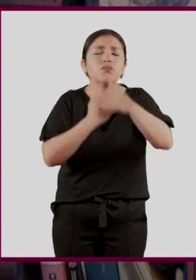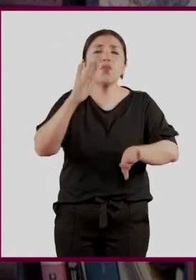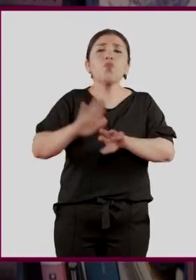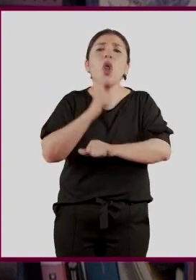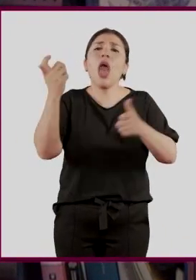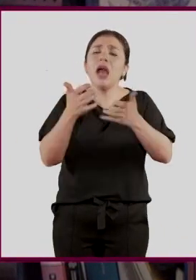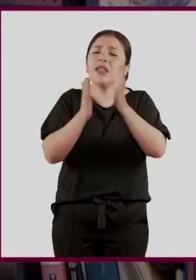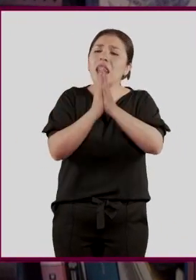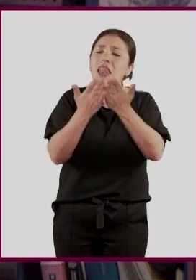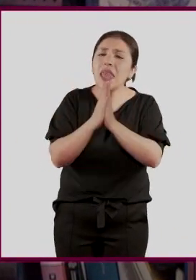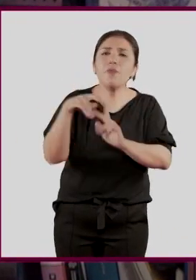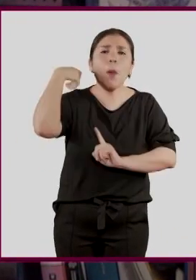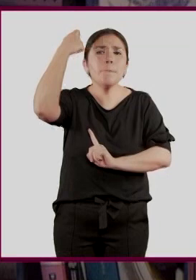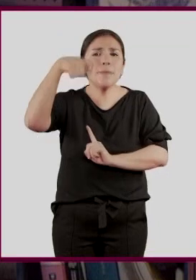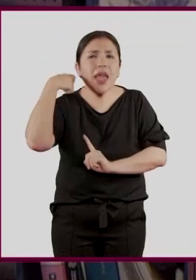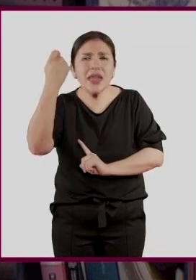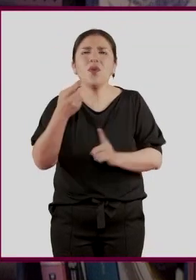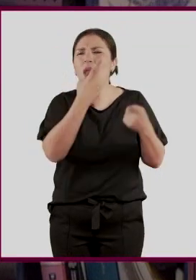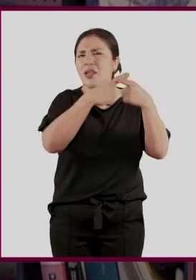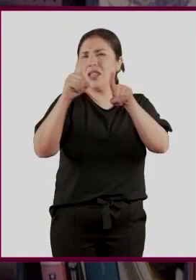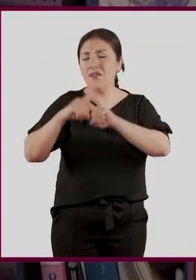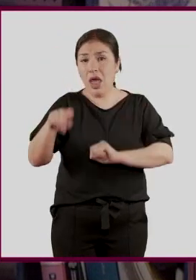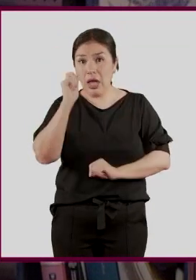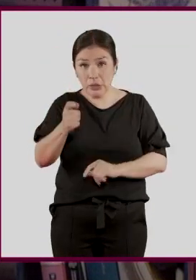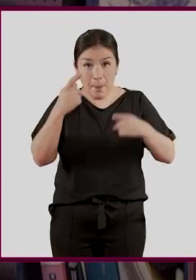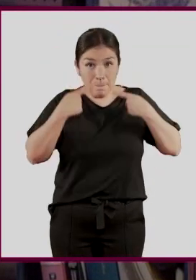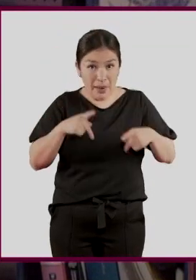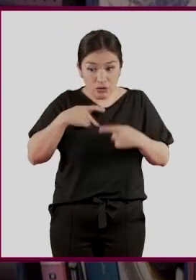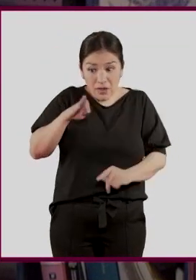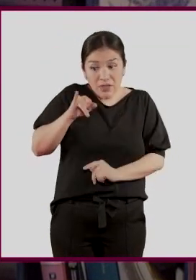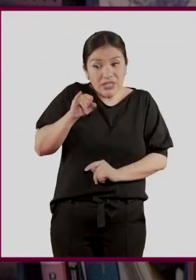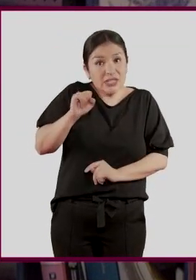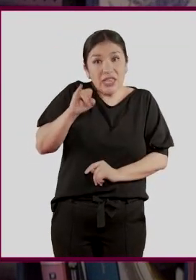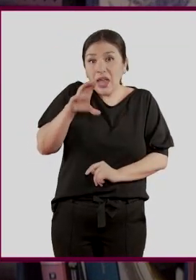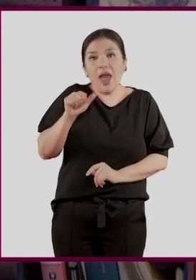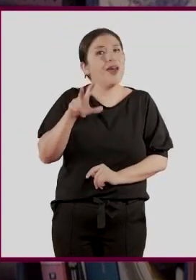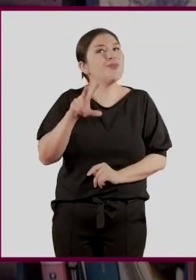producen libros, películas o series no son personas